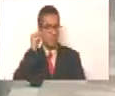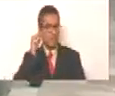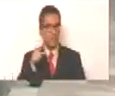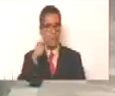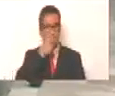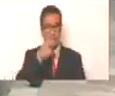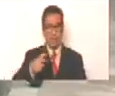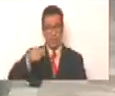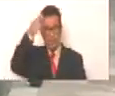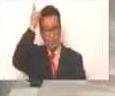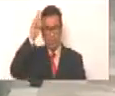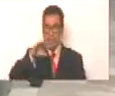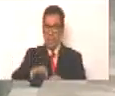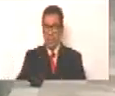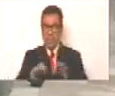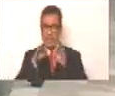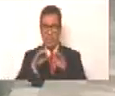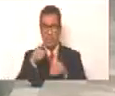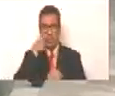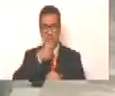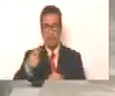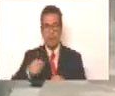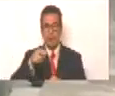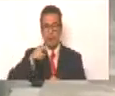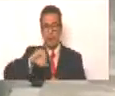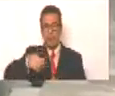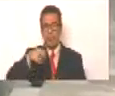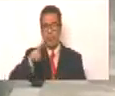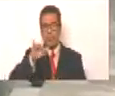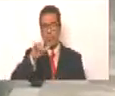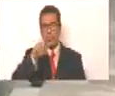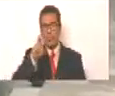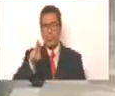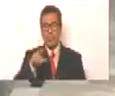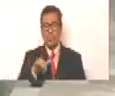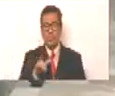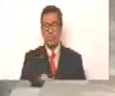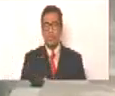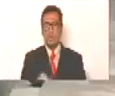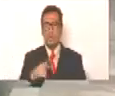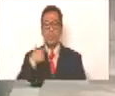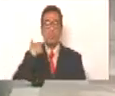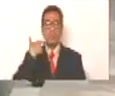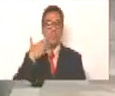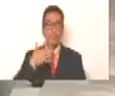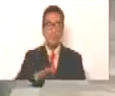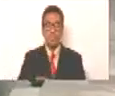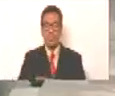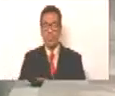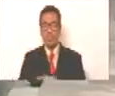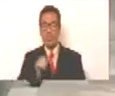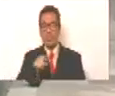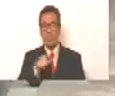en especial para el pueblo wayú, la muerte es un ciclo de la